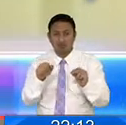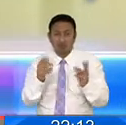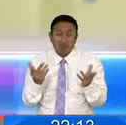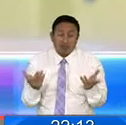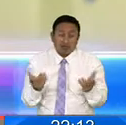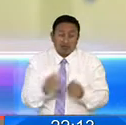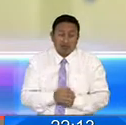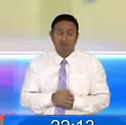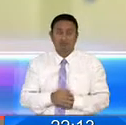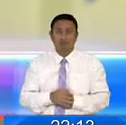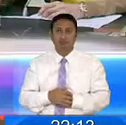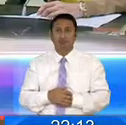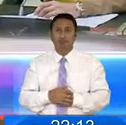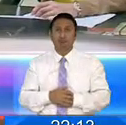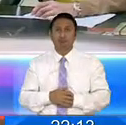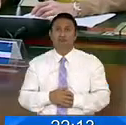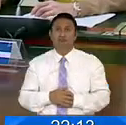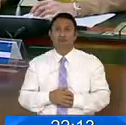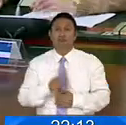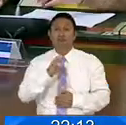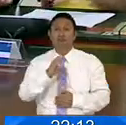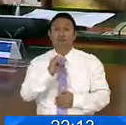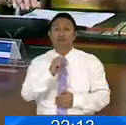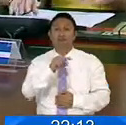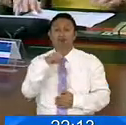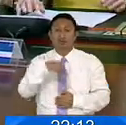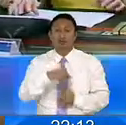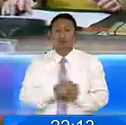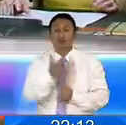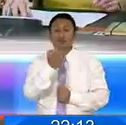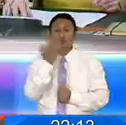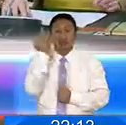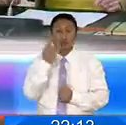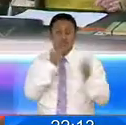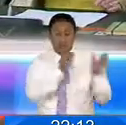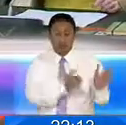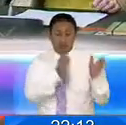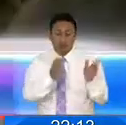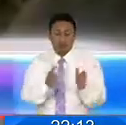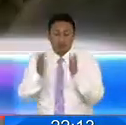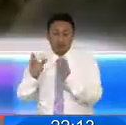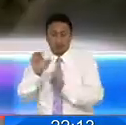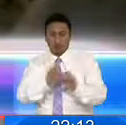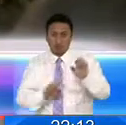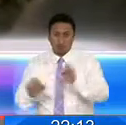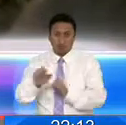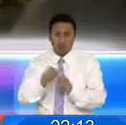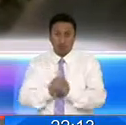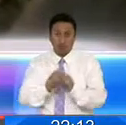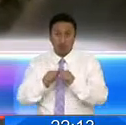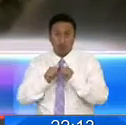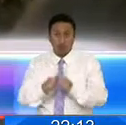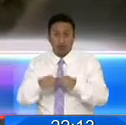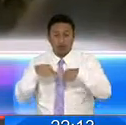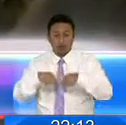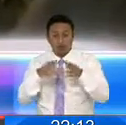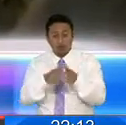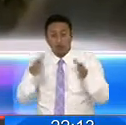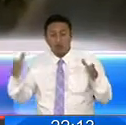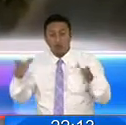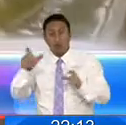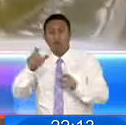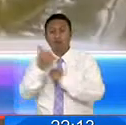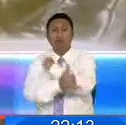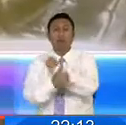de COVID-19. El COE Nacional evaluará cada 15 días esta disposición, pudiendo mantenerse y ampliarse la lista de